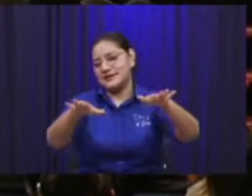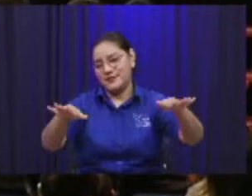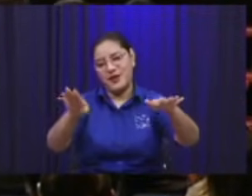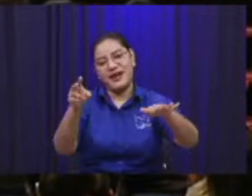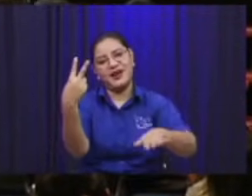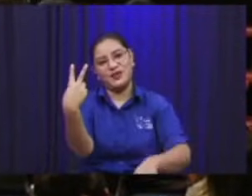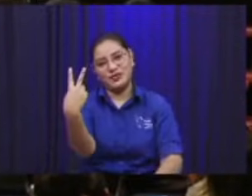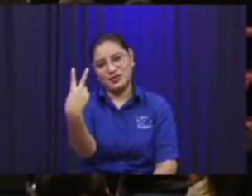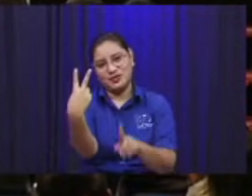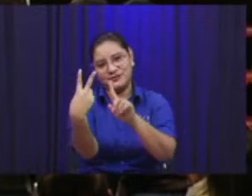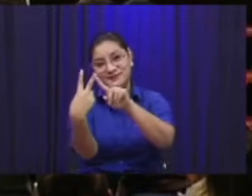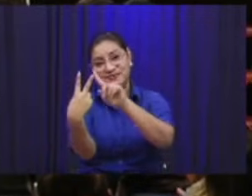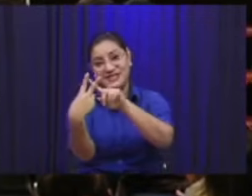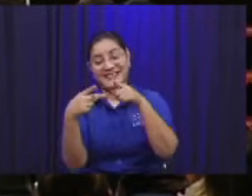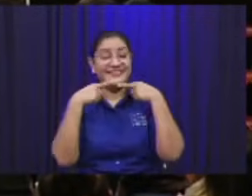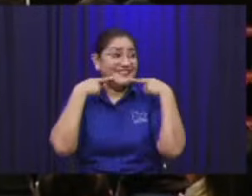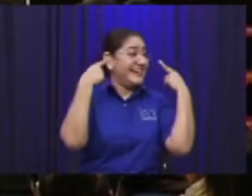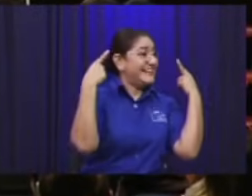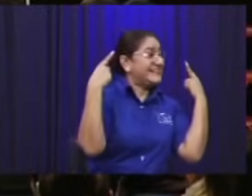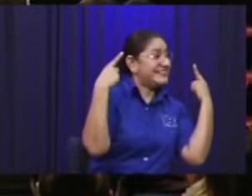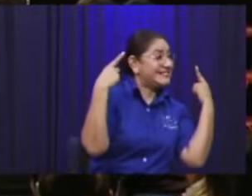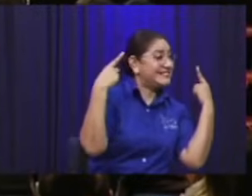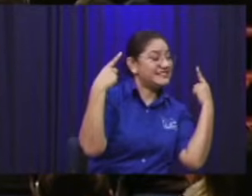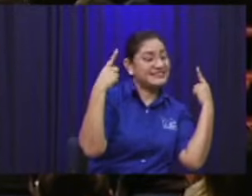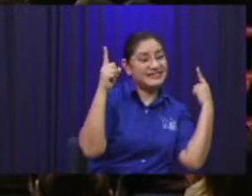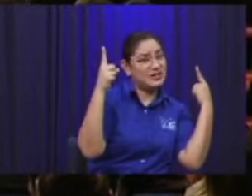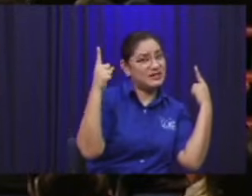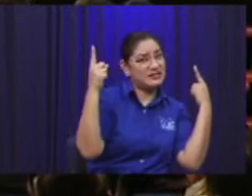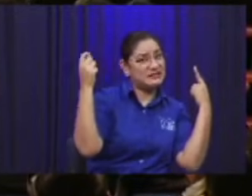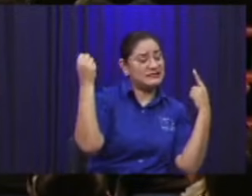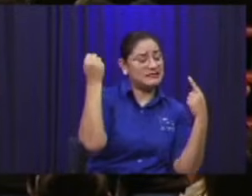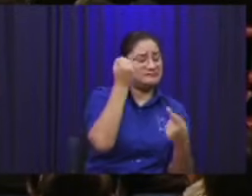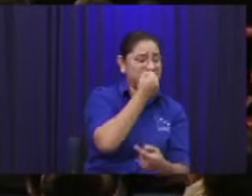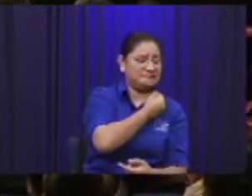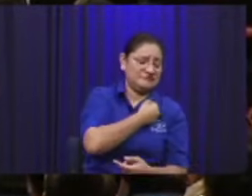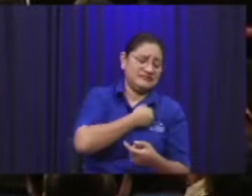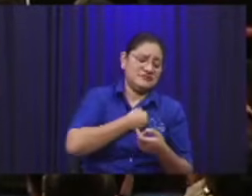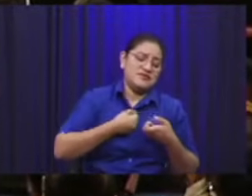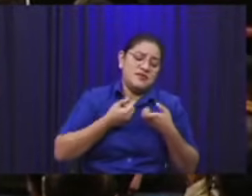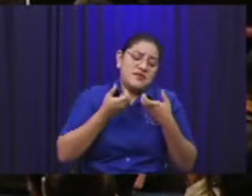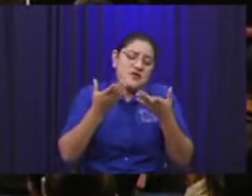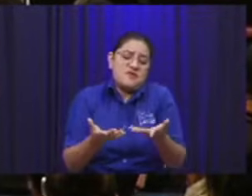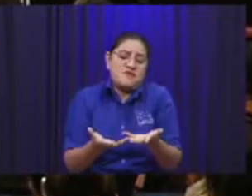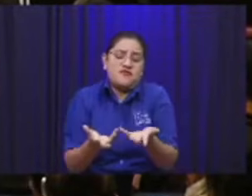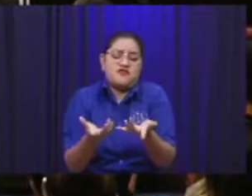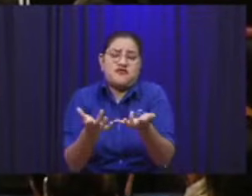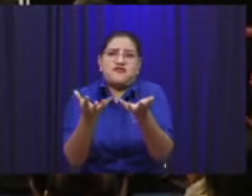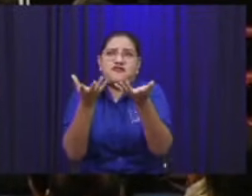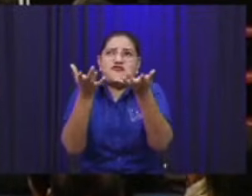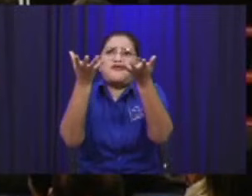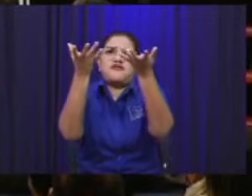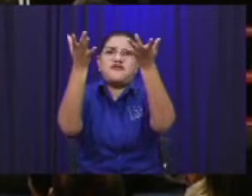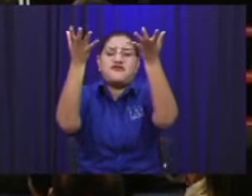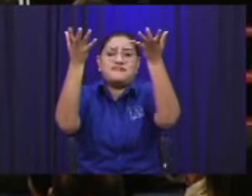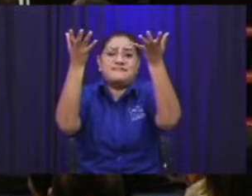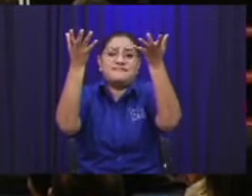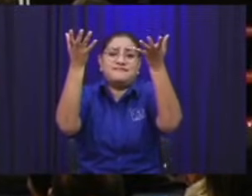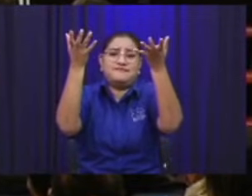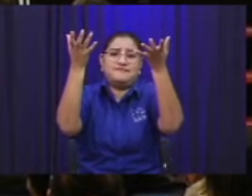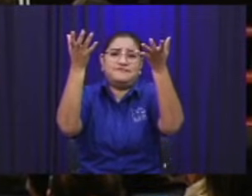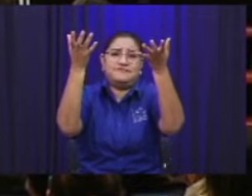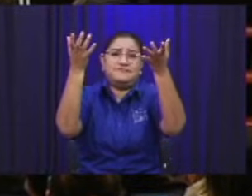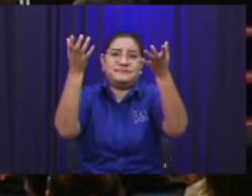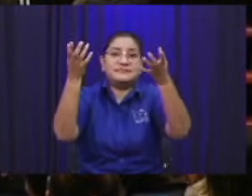yo no sé por qué va tan contenta si la van a sacrificar van al altar es va a matarla y